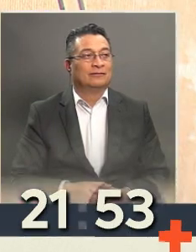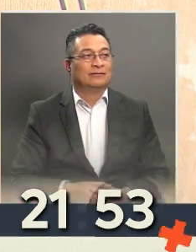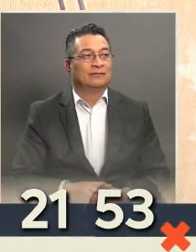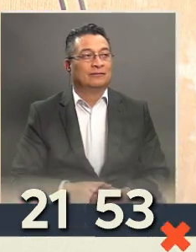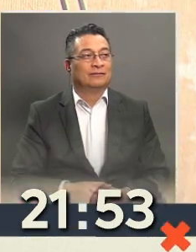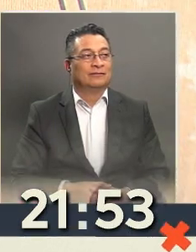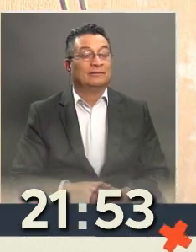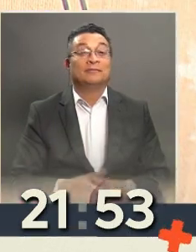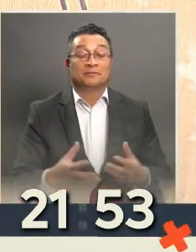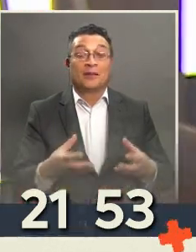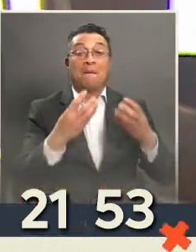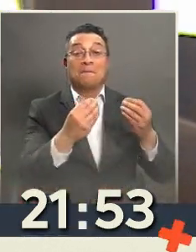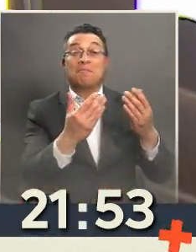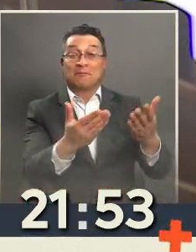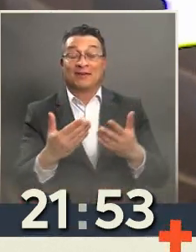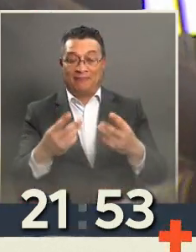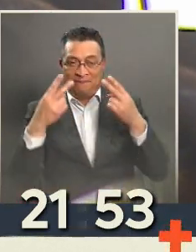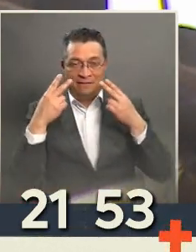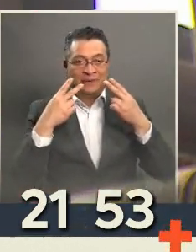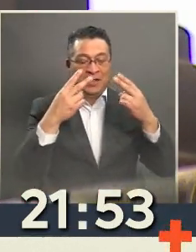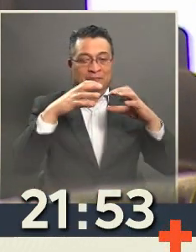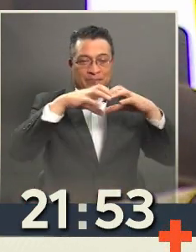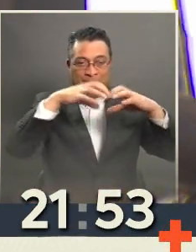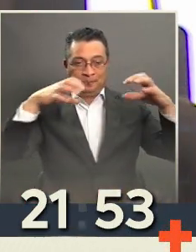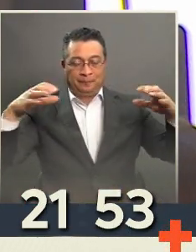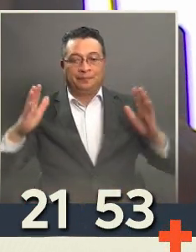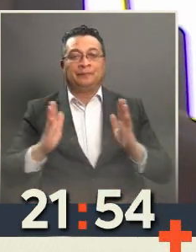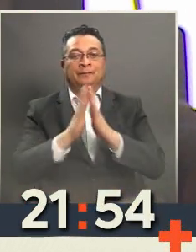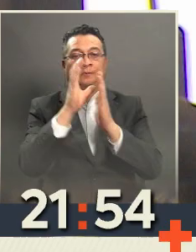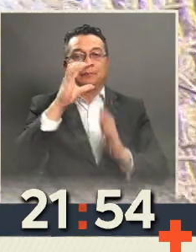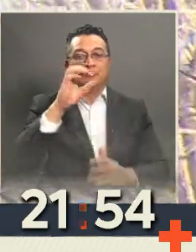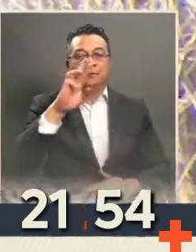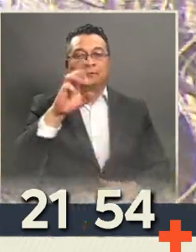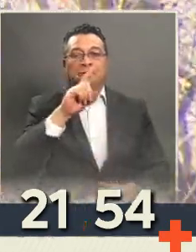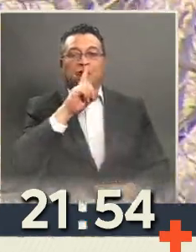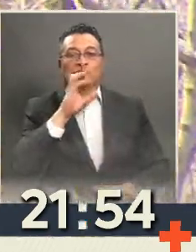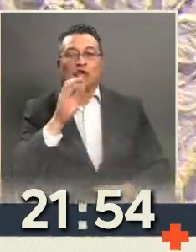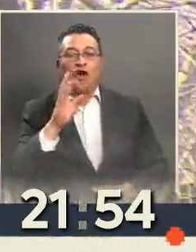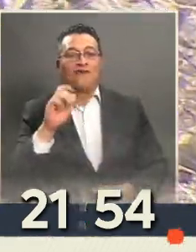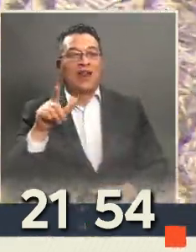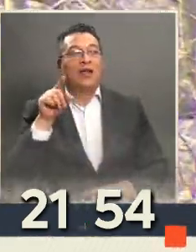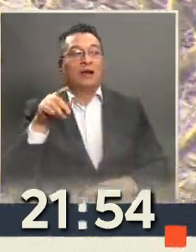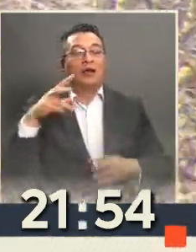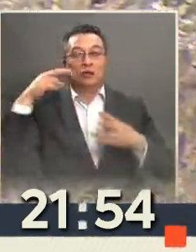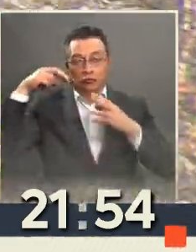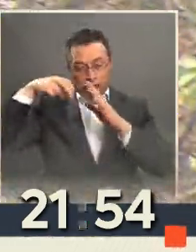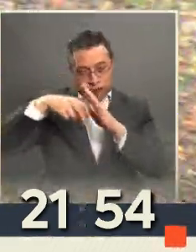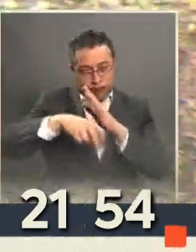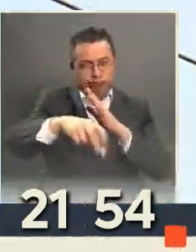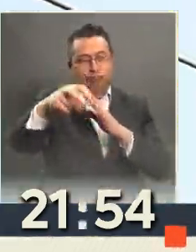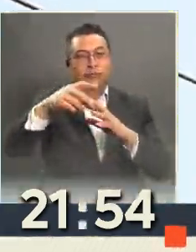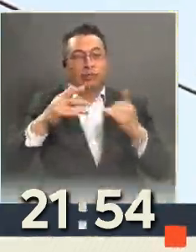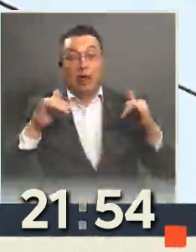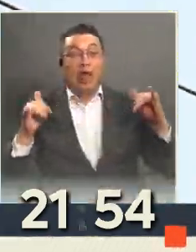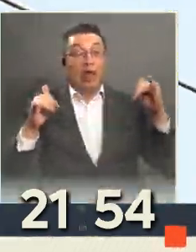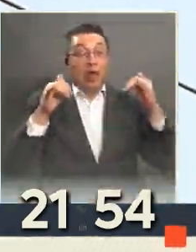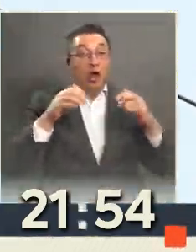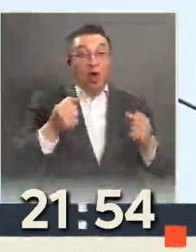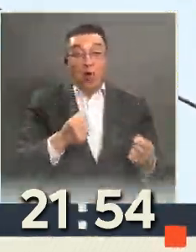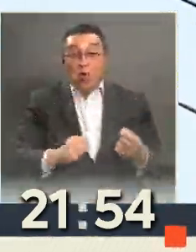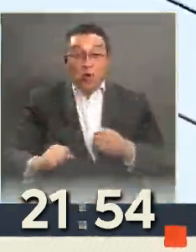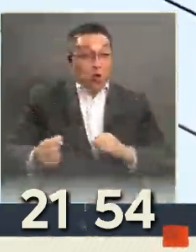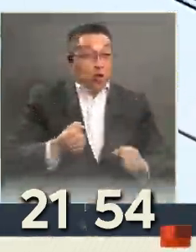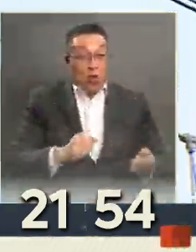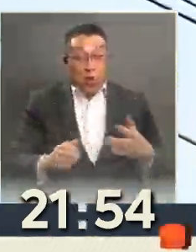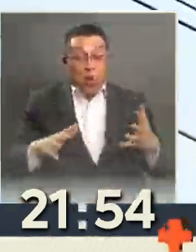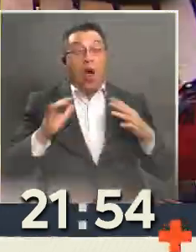Es la bienvenida a un viaje por el Cerro San Cristóbal. Aventuras por el aire que garantizan diversión, adrenalina e impresionantes